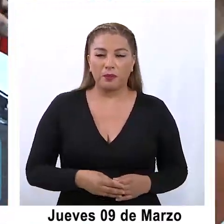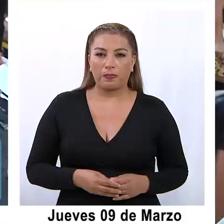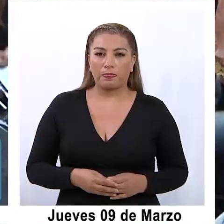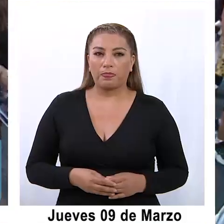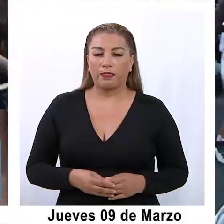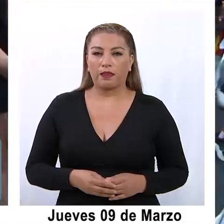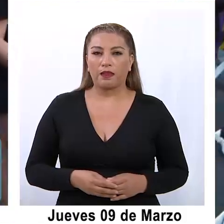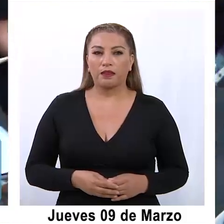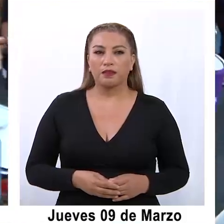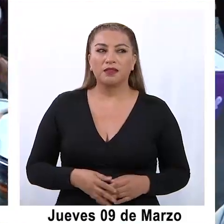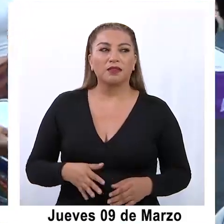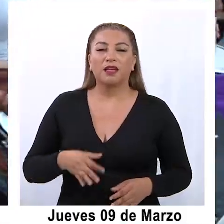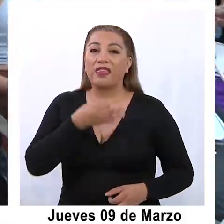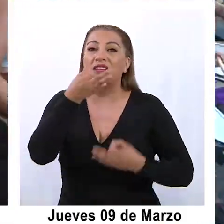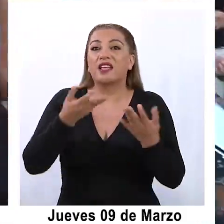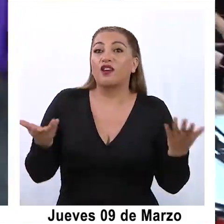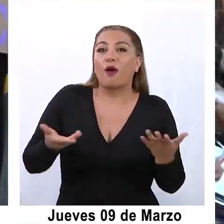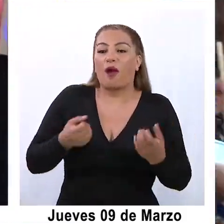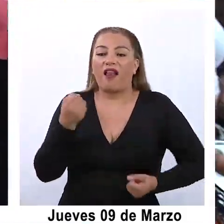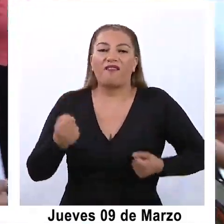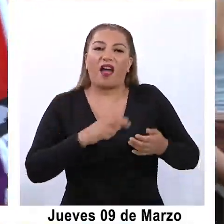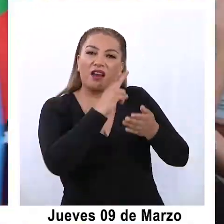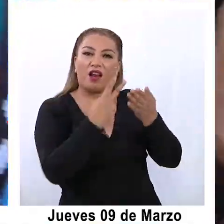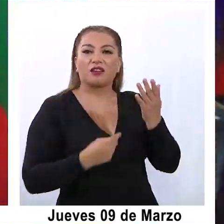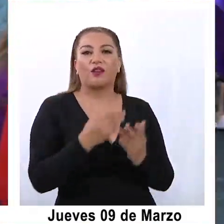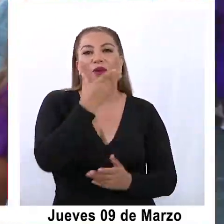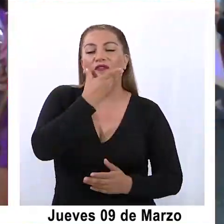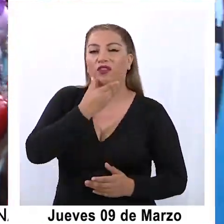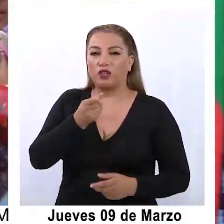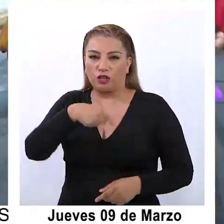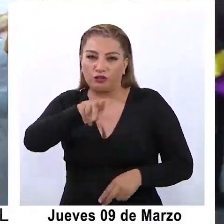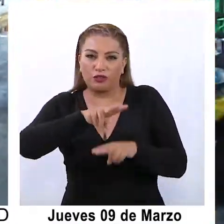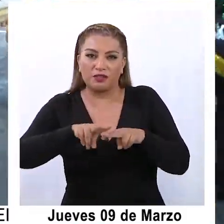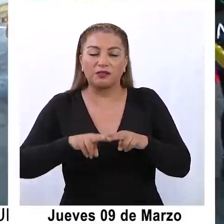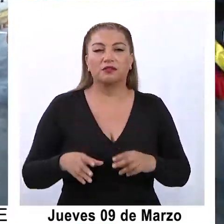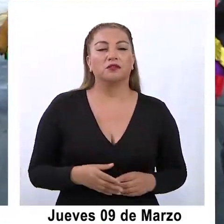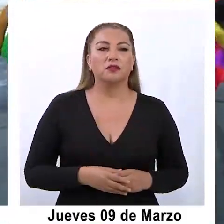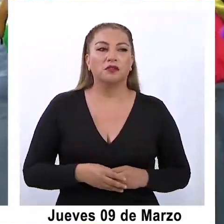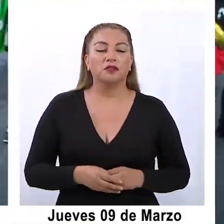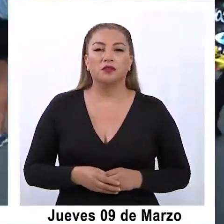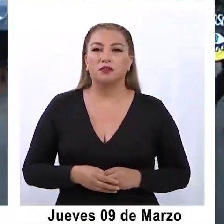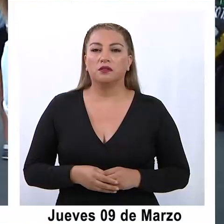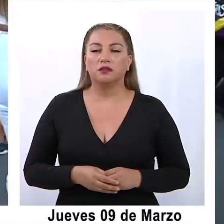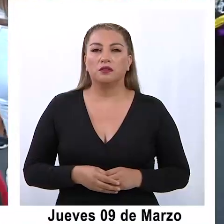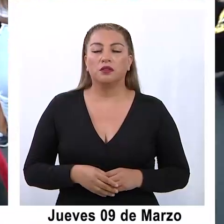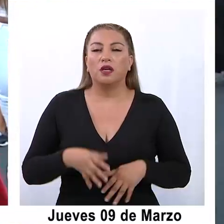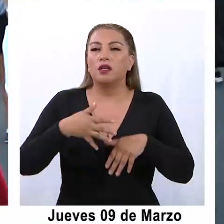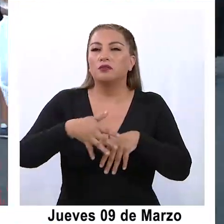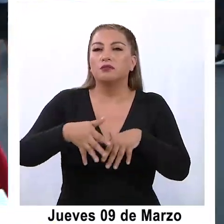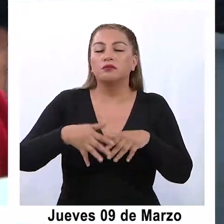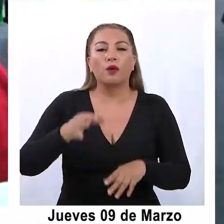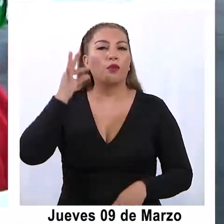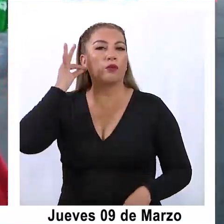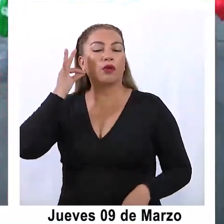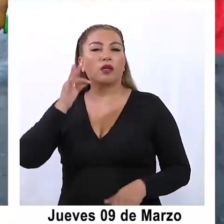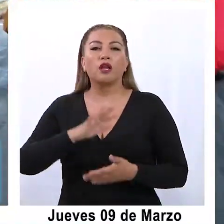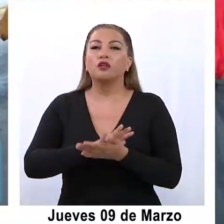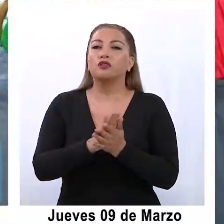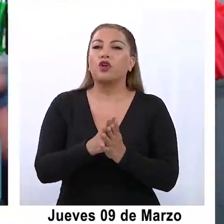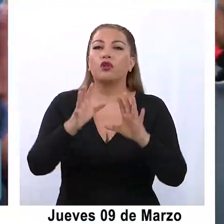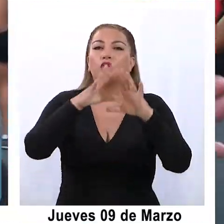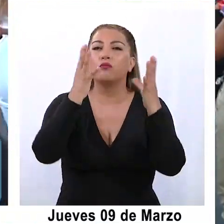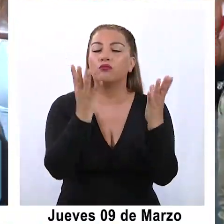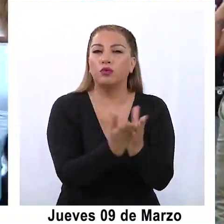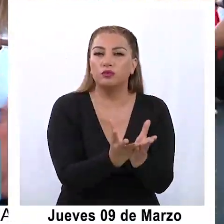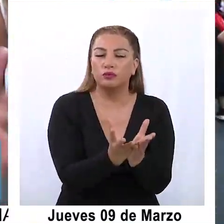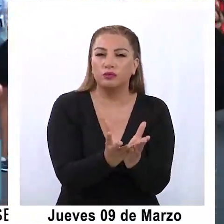toda esta rabia, expresarla a través del baile, del arte, es lo más bonito que podemos hacer. Debemos estar por esta causa, por las mujeres, por todo lo que está pasando en el mundo,